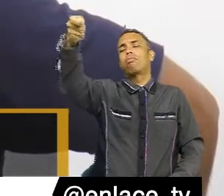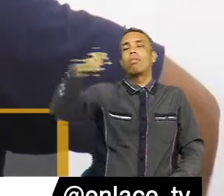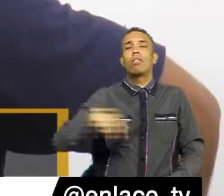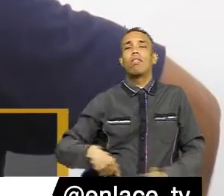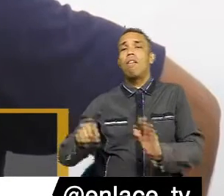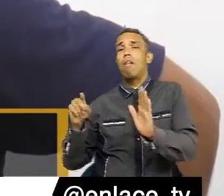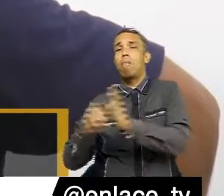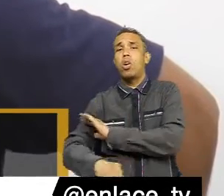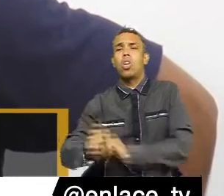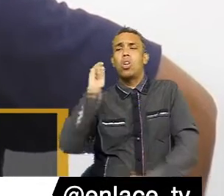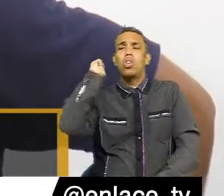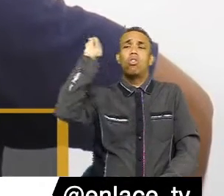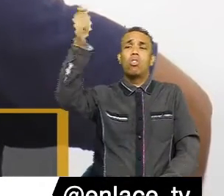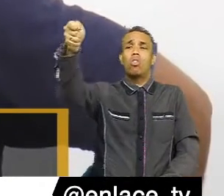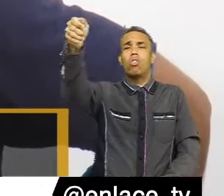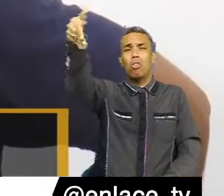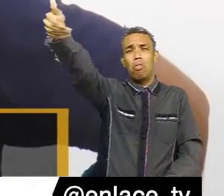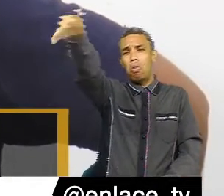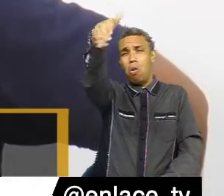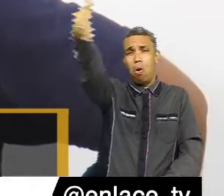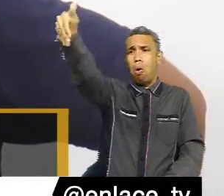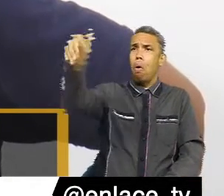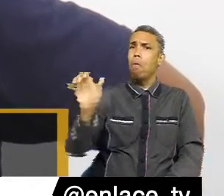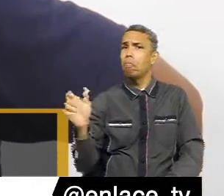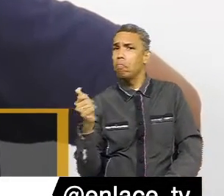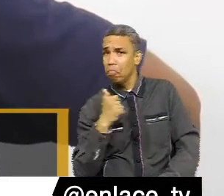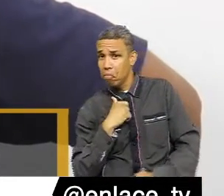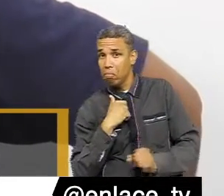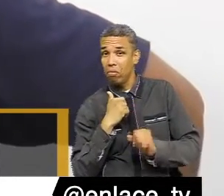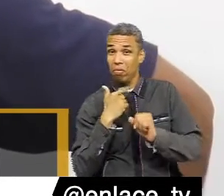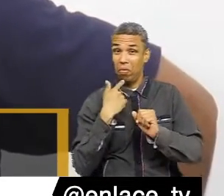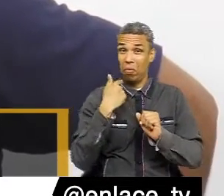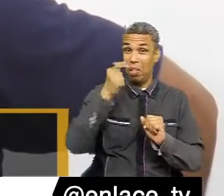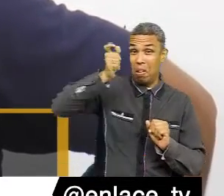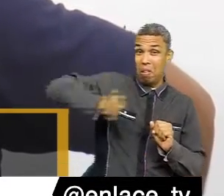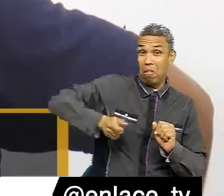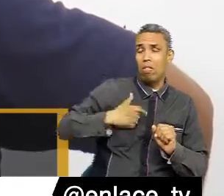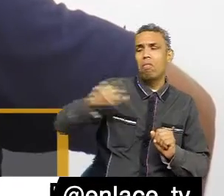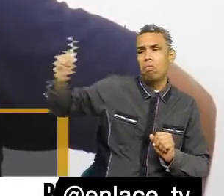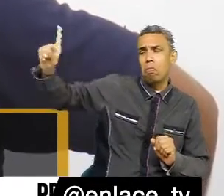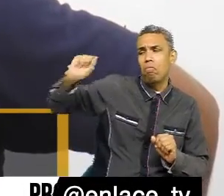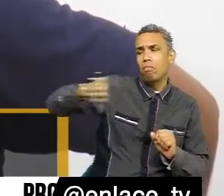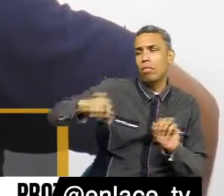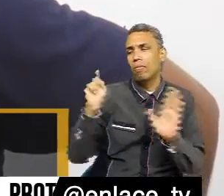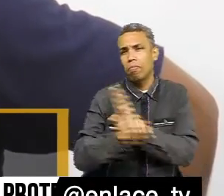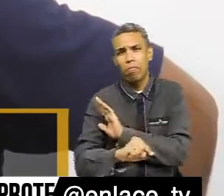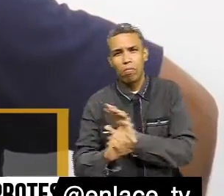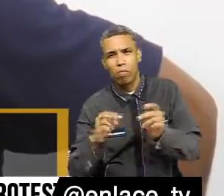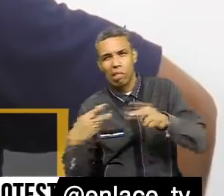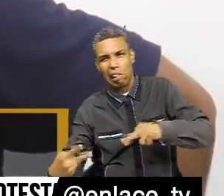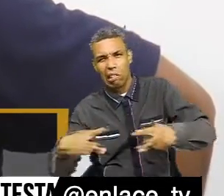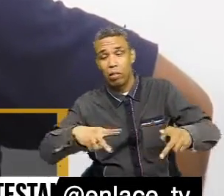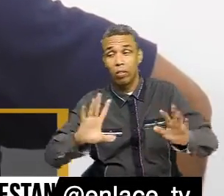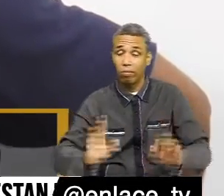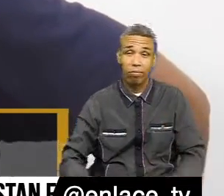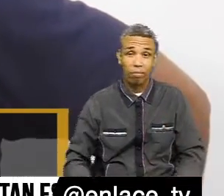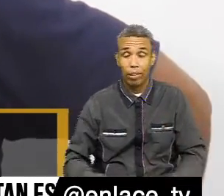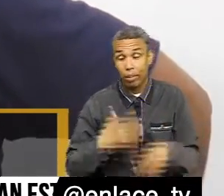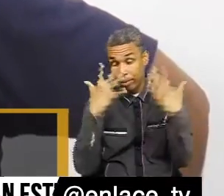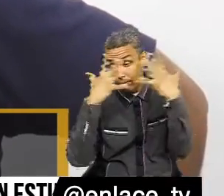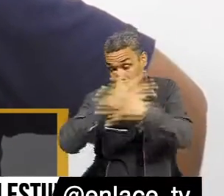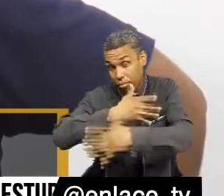nos desestabiliza porque era un partido mano a mano, era un partido que hasta ese momento efectivamente Petrolera tenía mucha más iniciativa ofensiva,